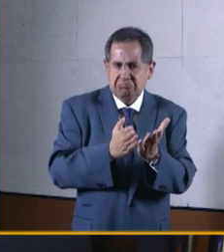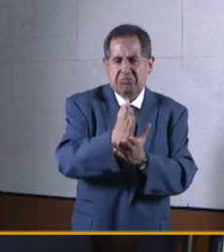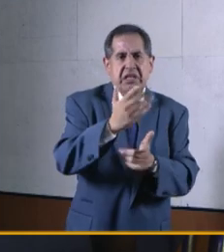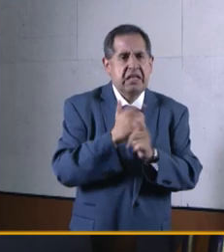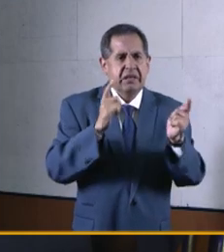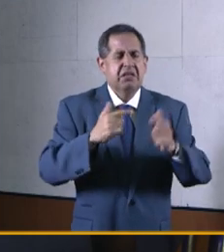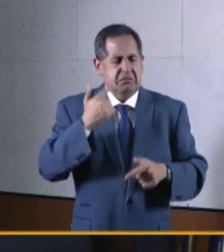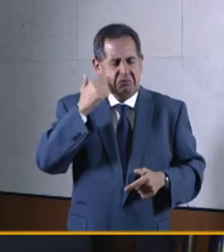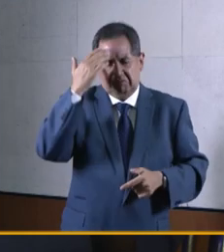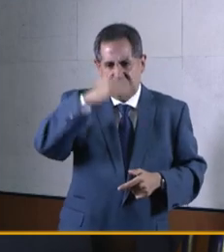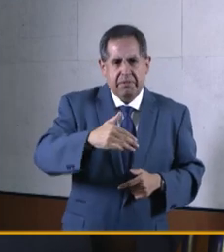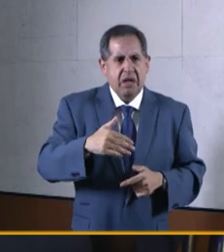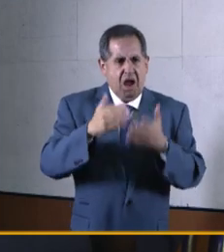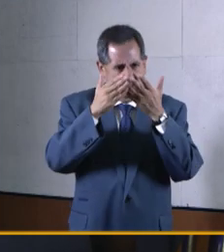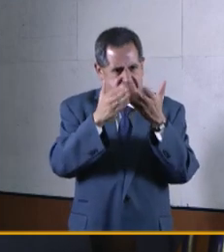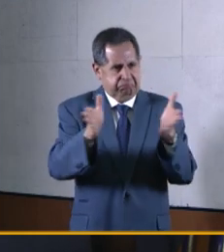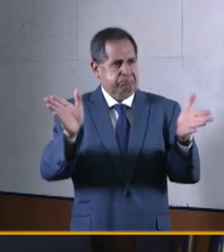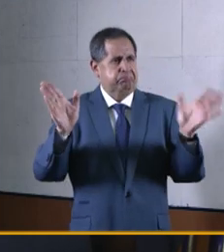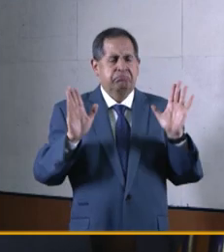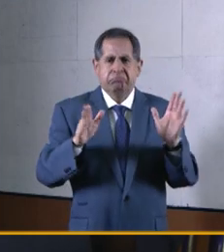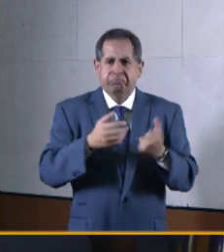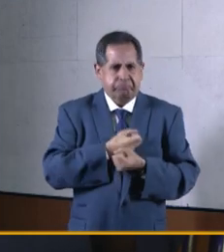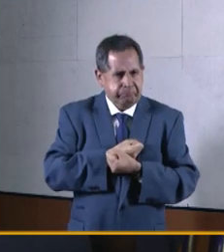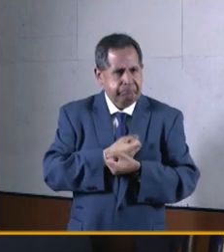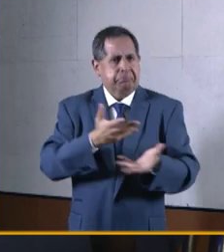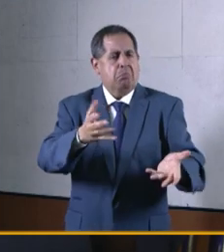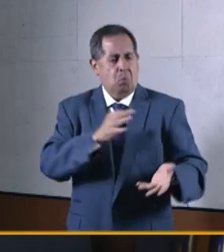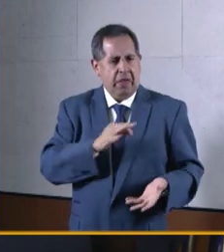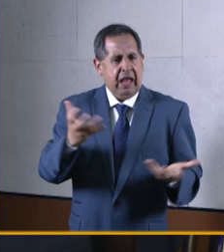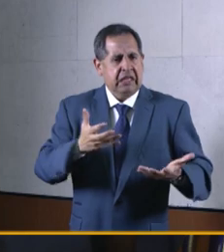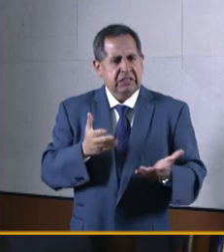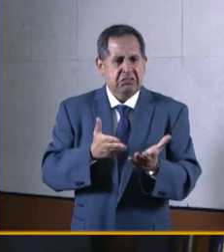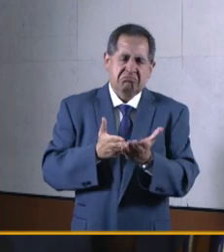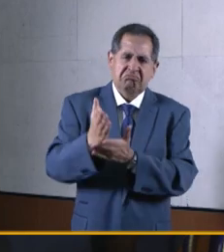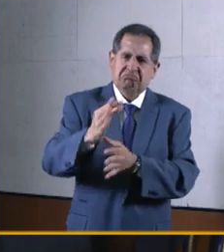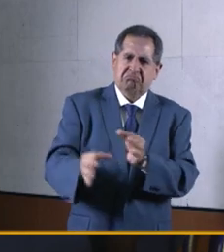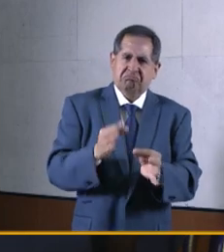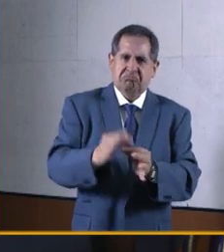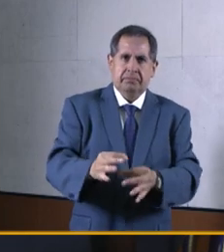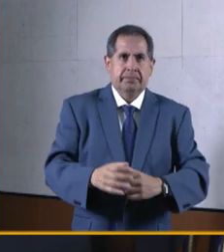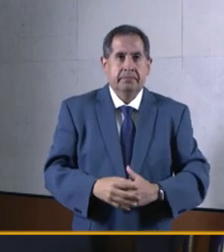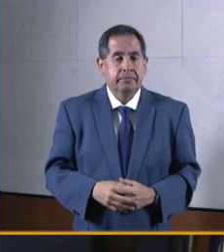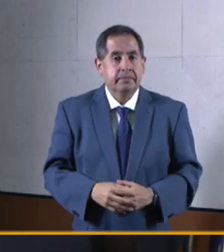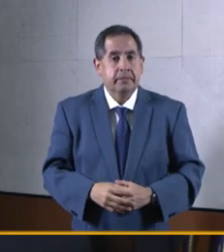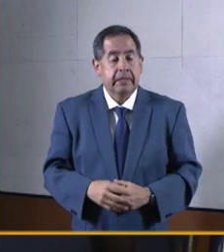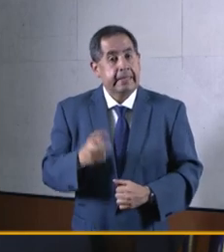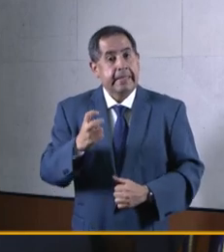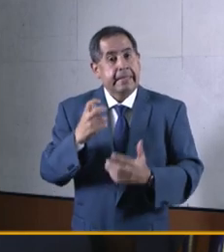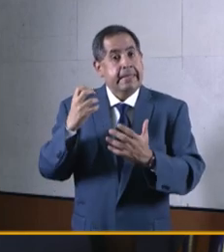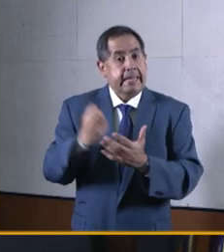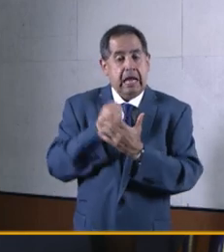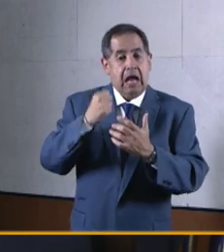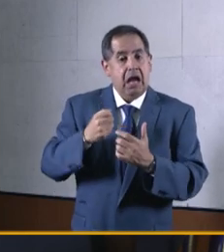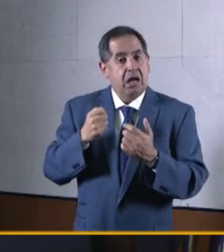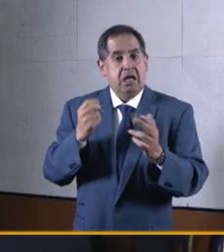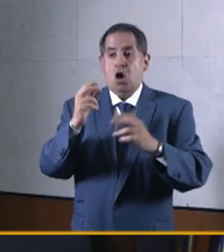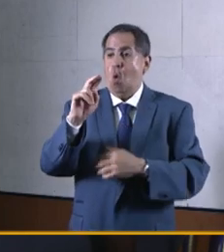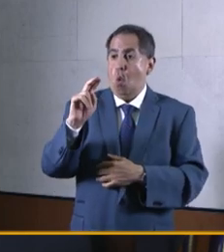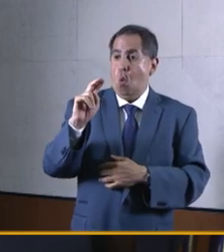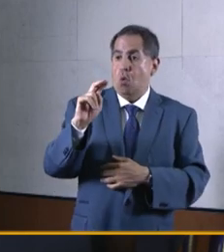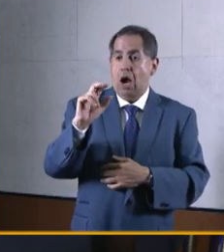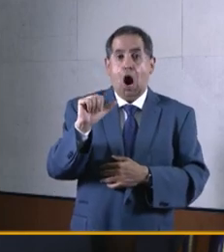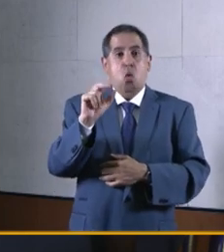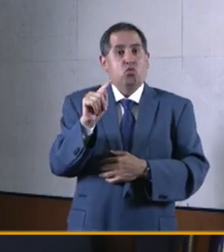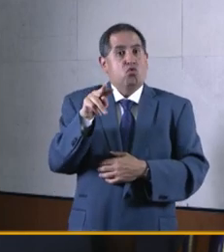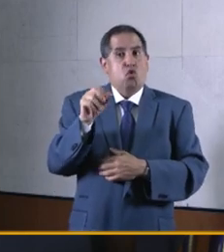que sea lo más amplia y generosa posible esta conquista han marchado por